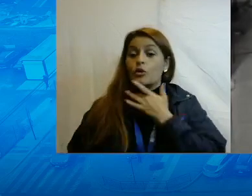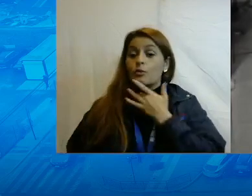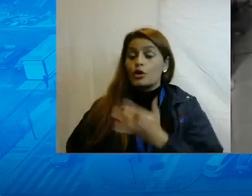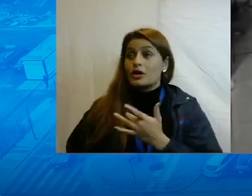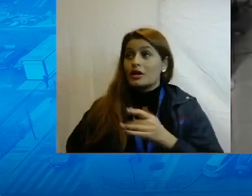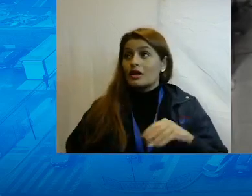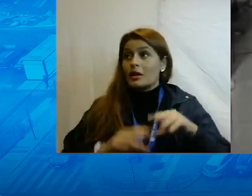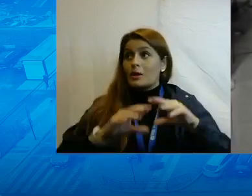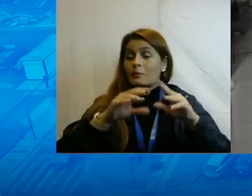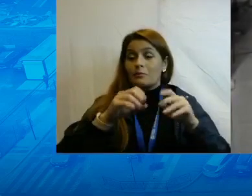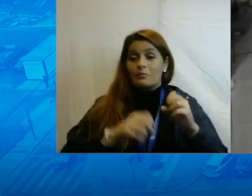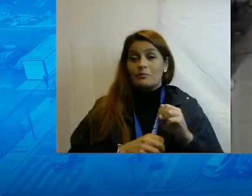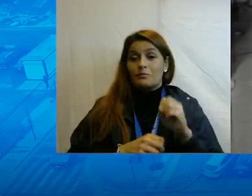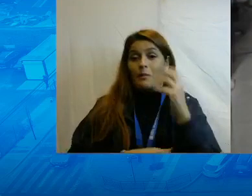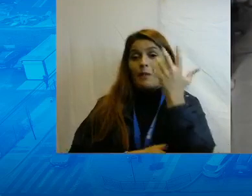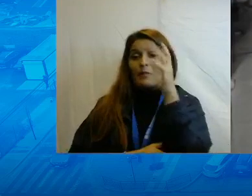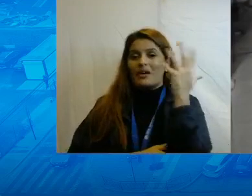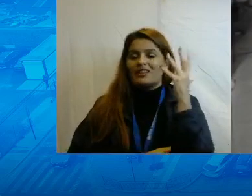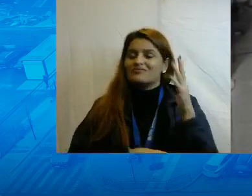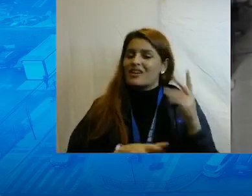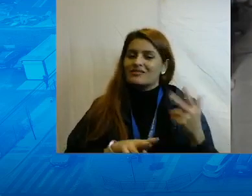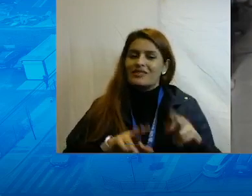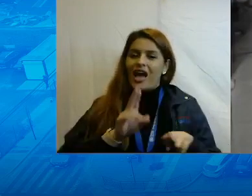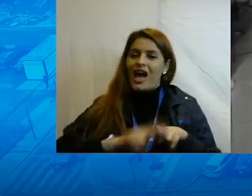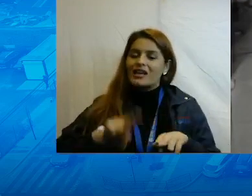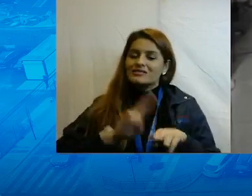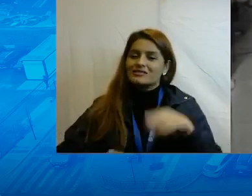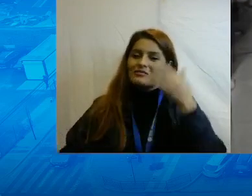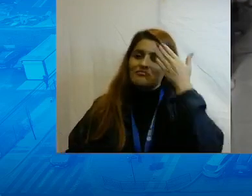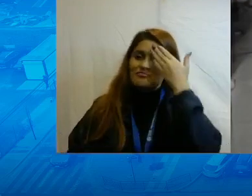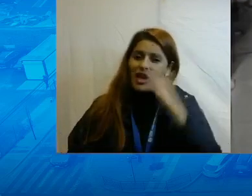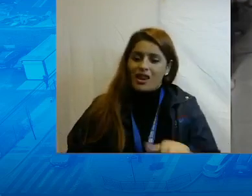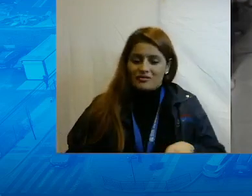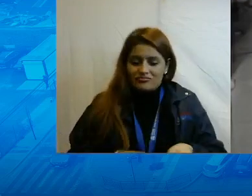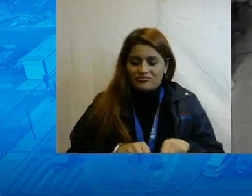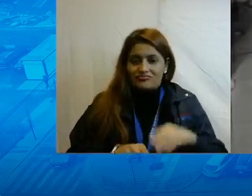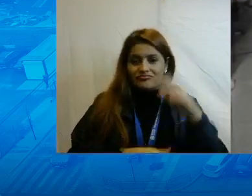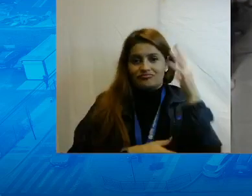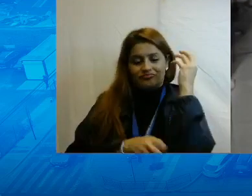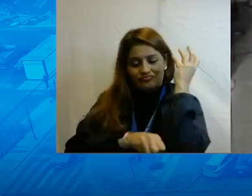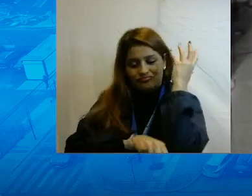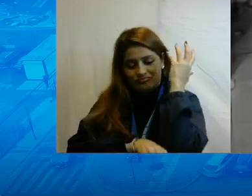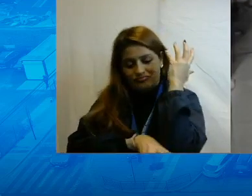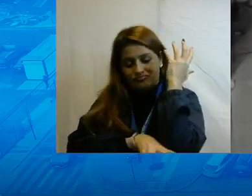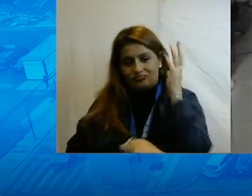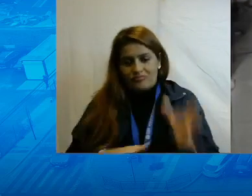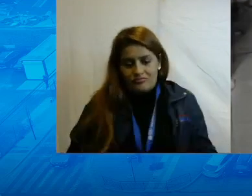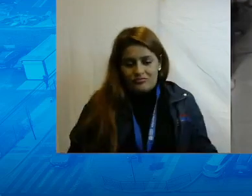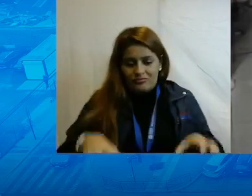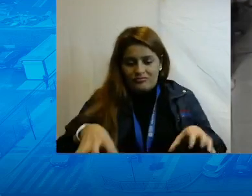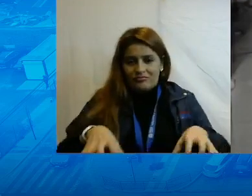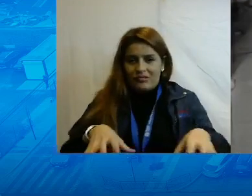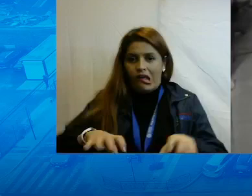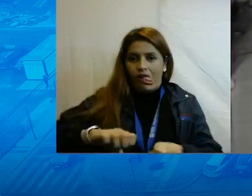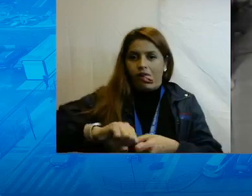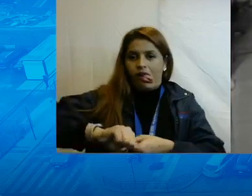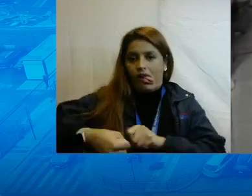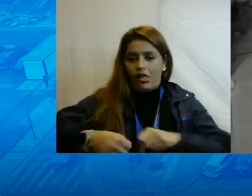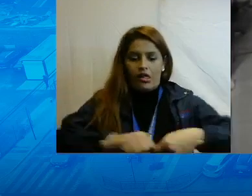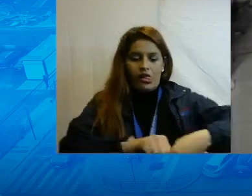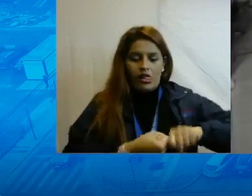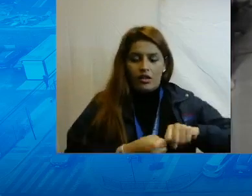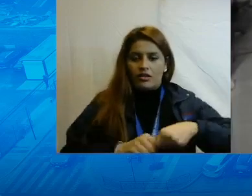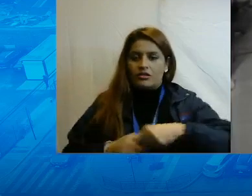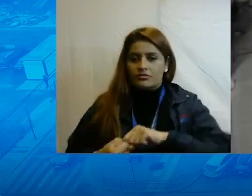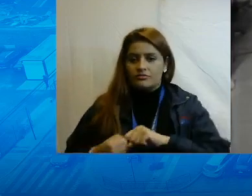palmeras generan bastante daño estructural. Ustedes ven las jardineras que hoy día están ahí, están todas deterioradas,